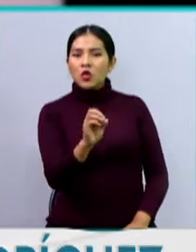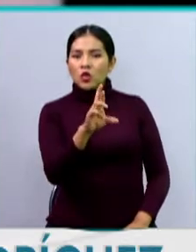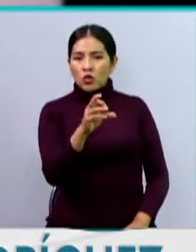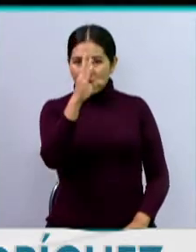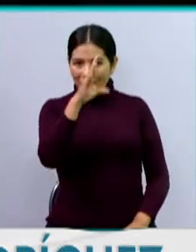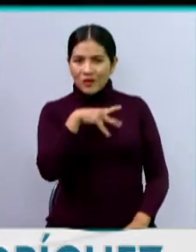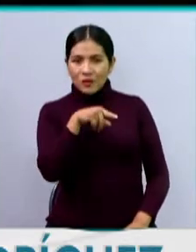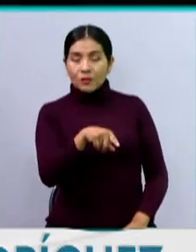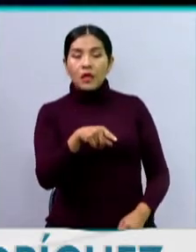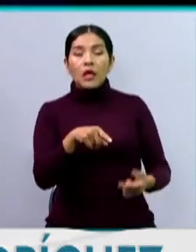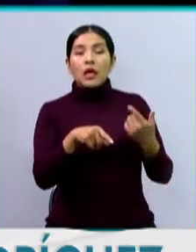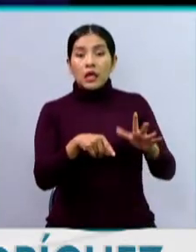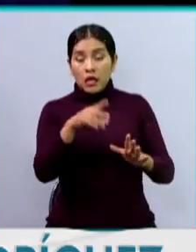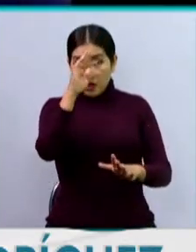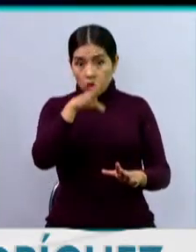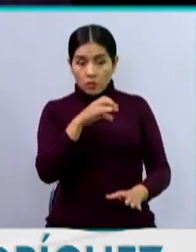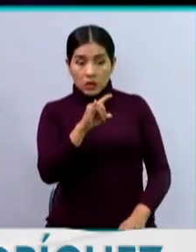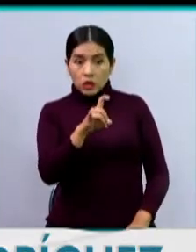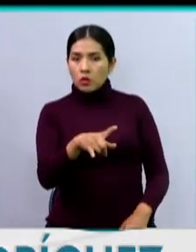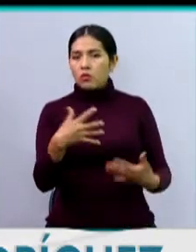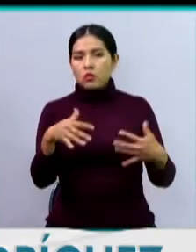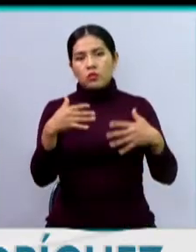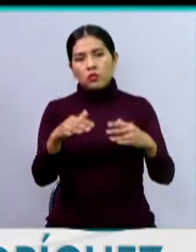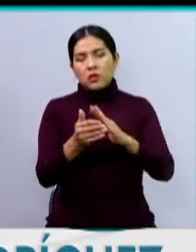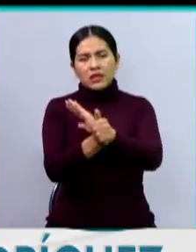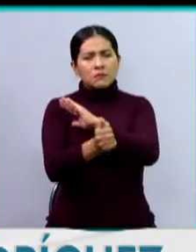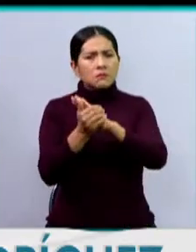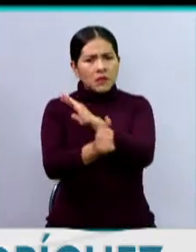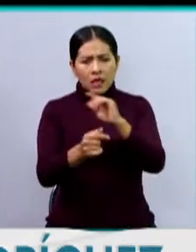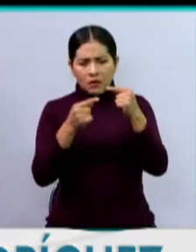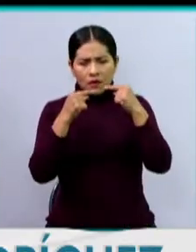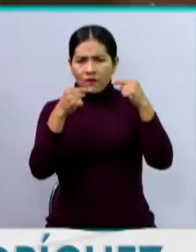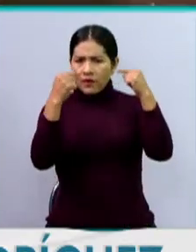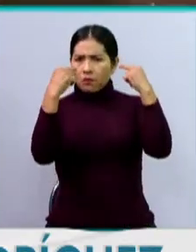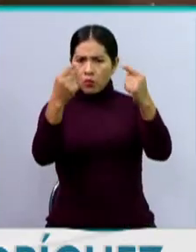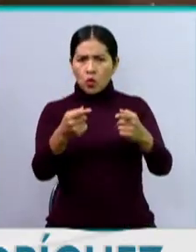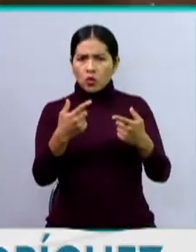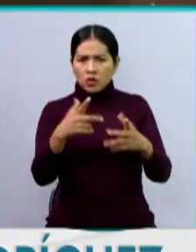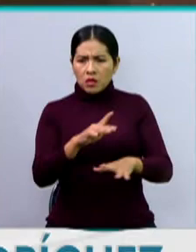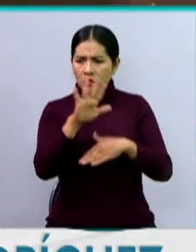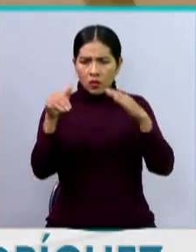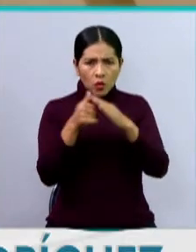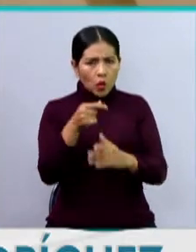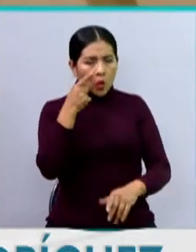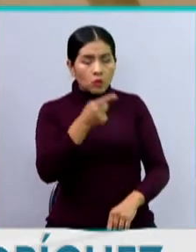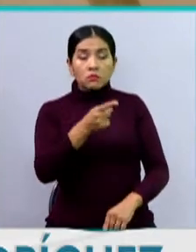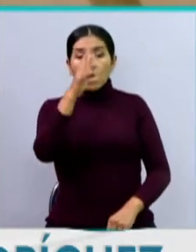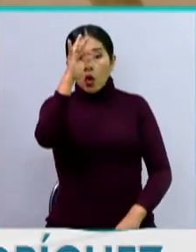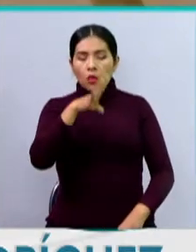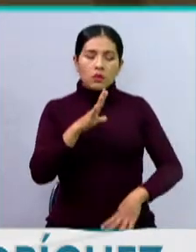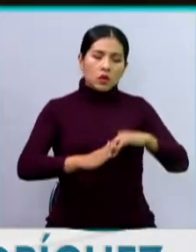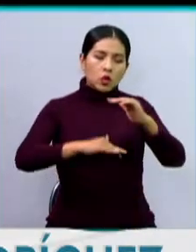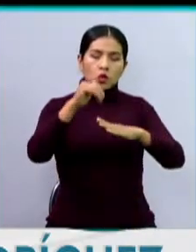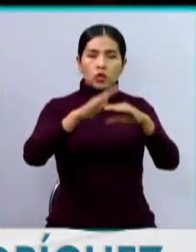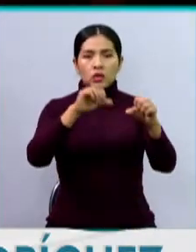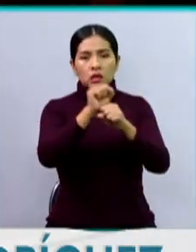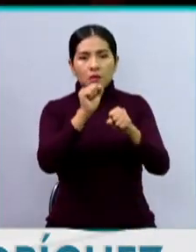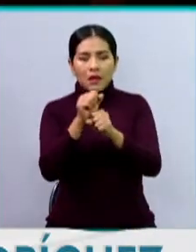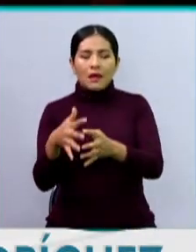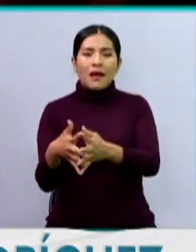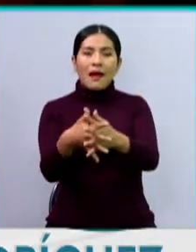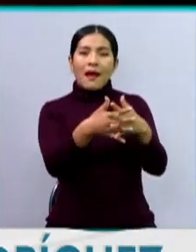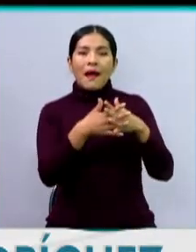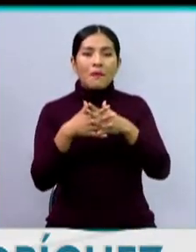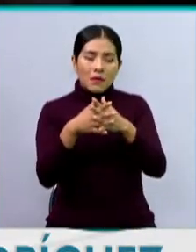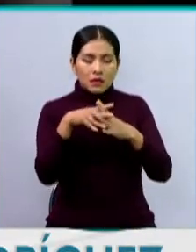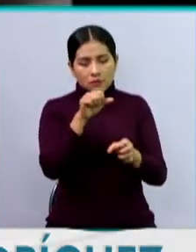para Sixto es que él era un éxito, era una leyenda viva y él no lo sabía. Él estaba trabajando en Estados Unidos con